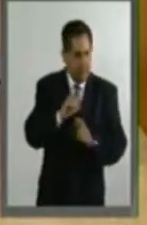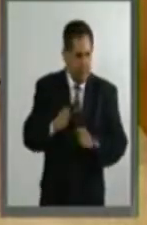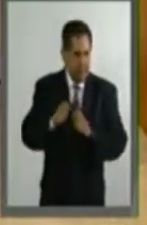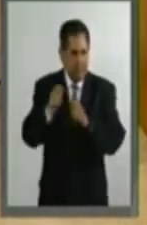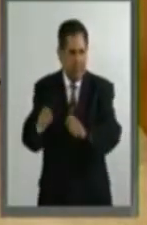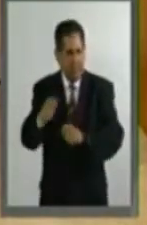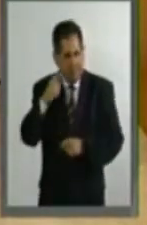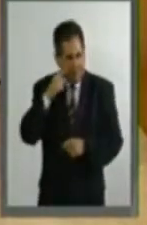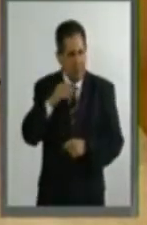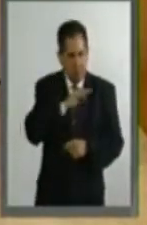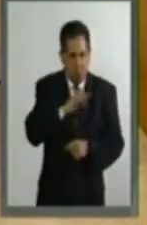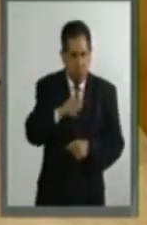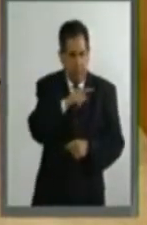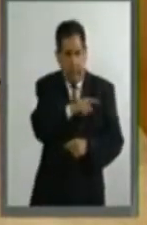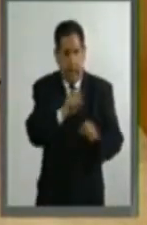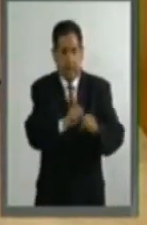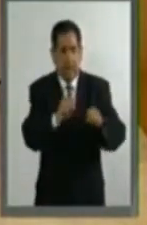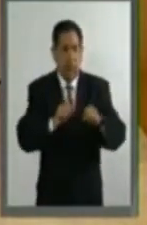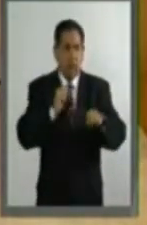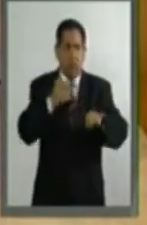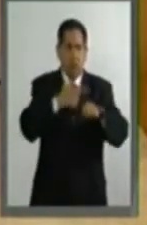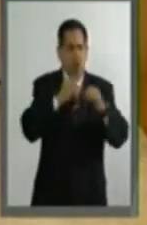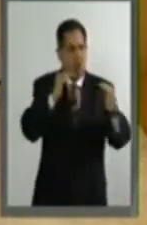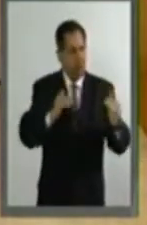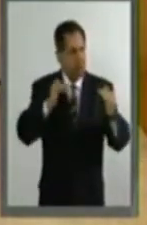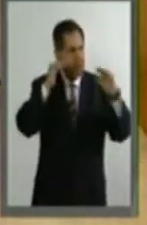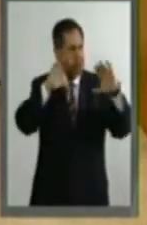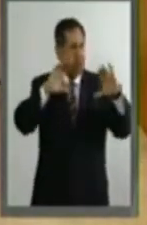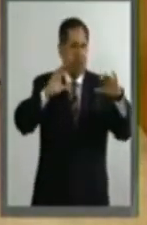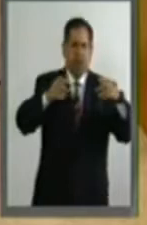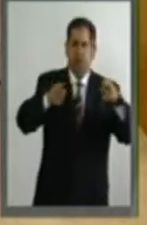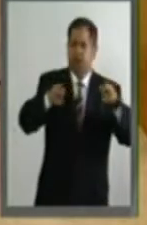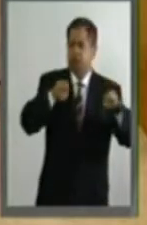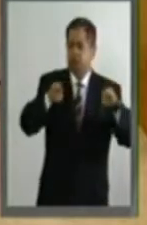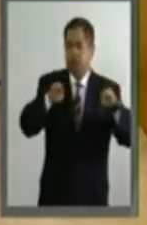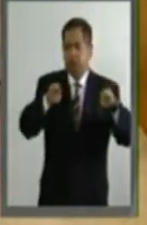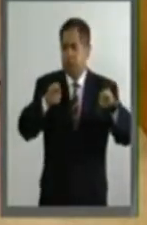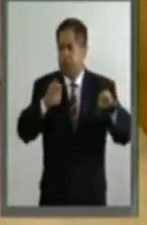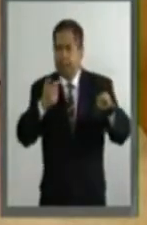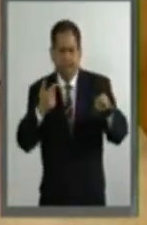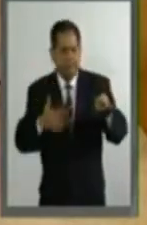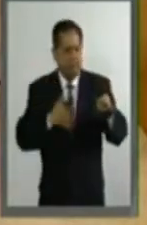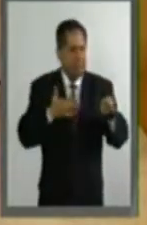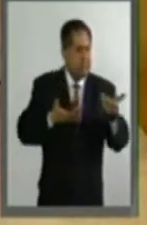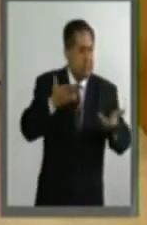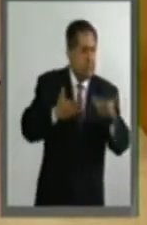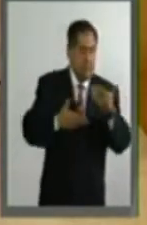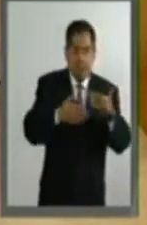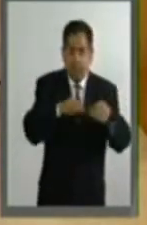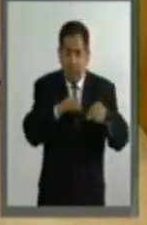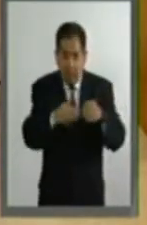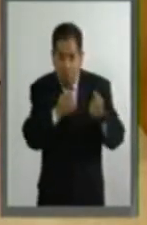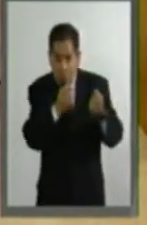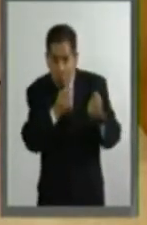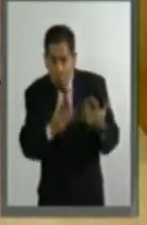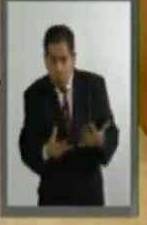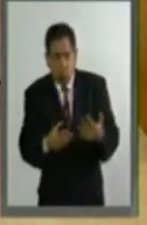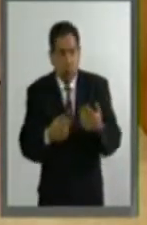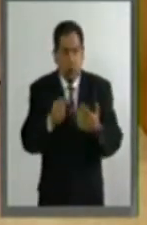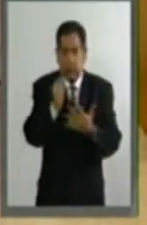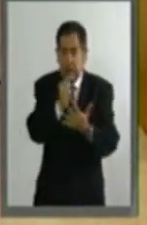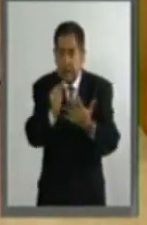la Sala Superior para que, en base a cargas de trabajo, a